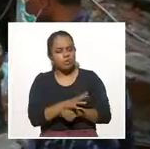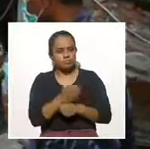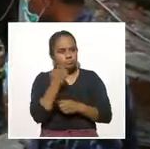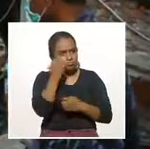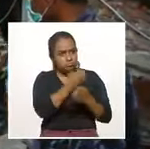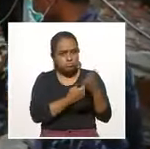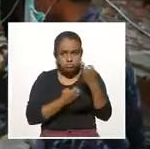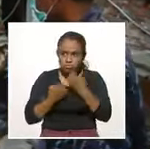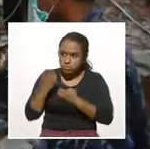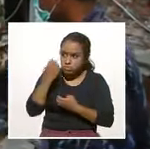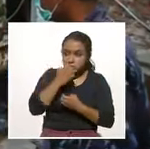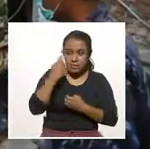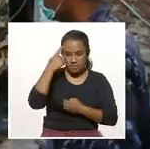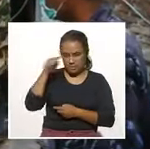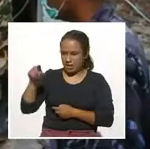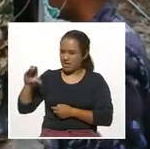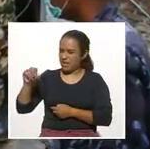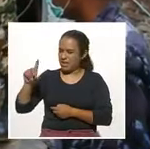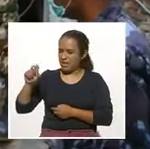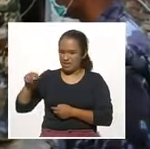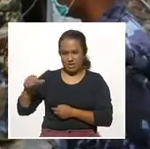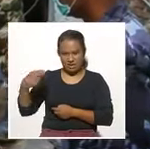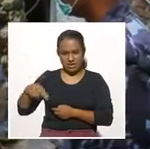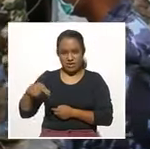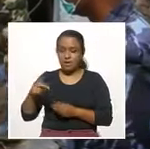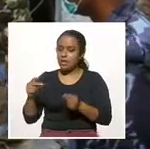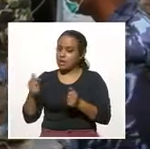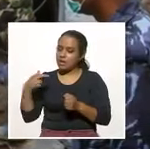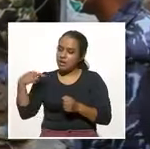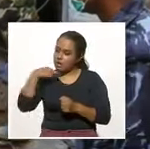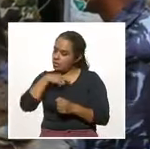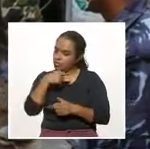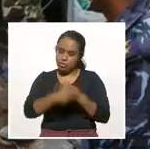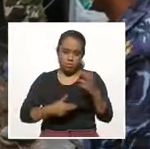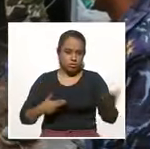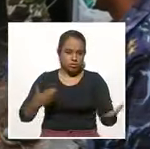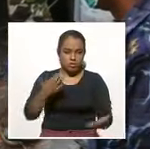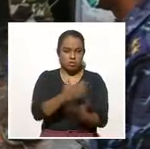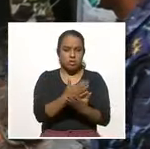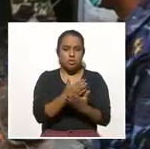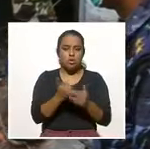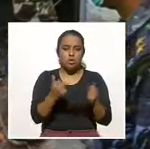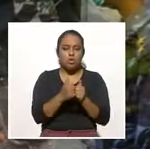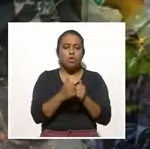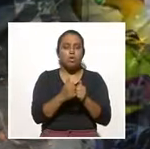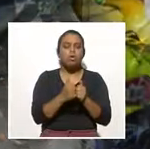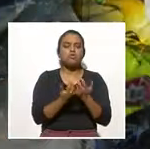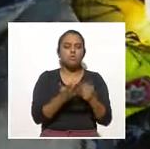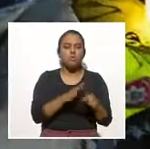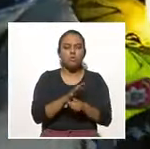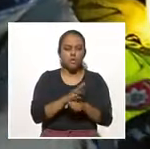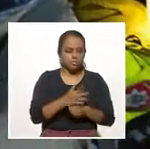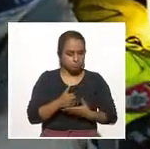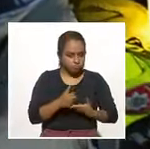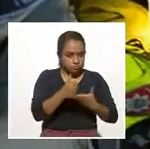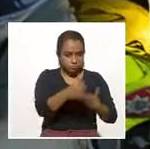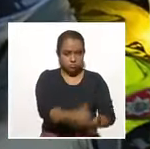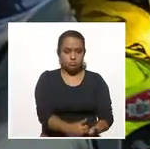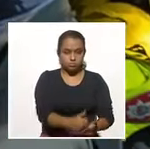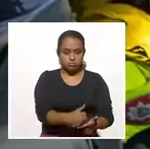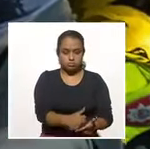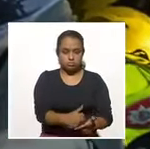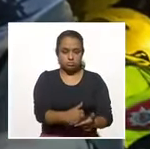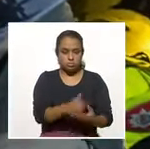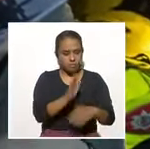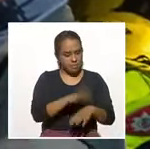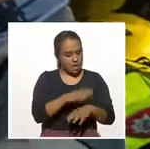evaluación de daños para que Cadena luego regrese lo más pronto posible con un acopio, con una ayuda humanitaria mucho